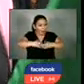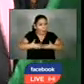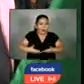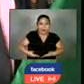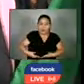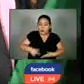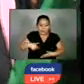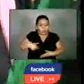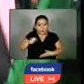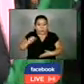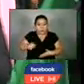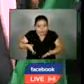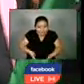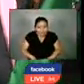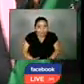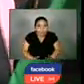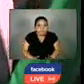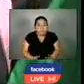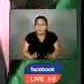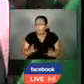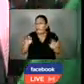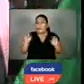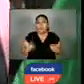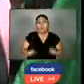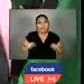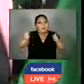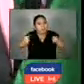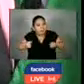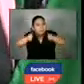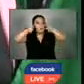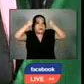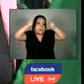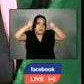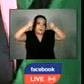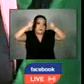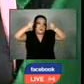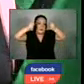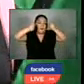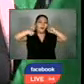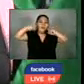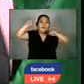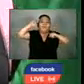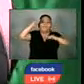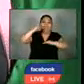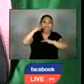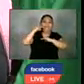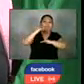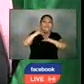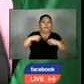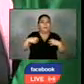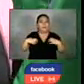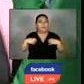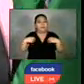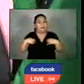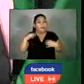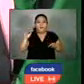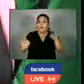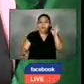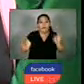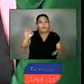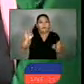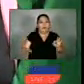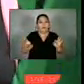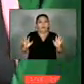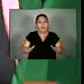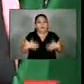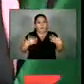que no fue viable, no podemos pagar y no se nos puede acortar nuestra vida, y eso es injusto. Tanto